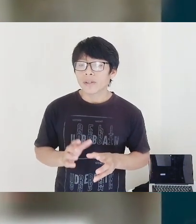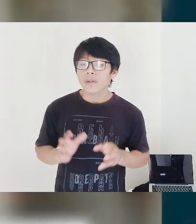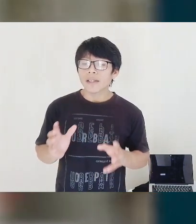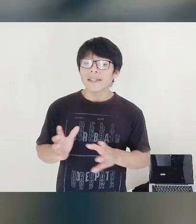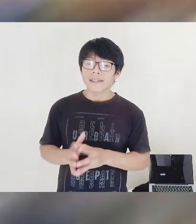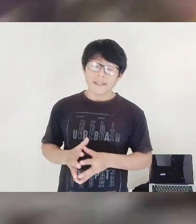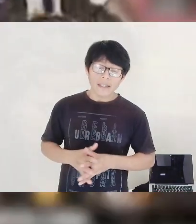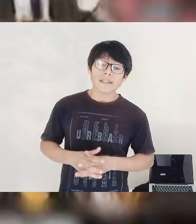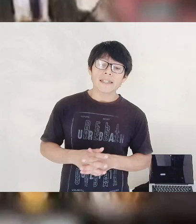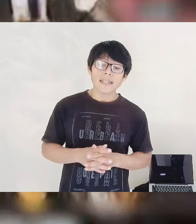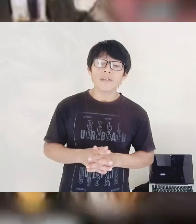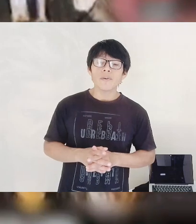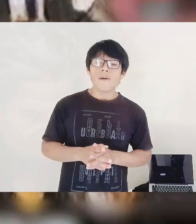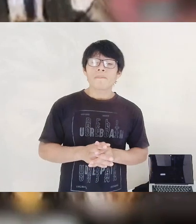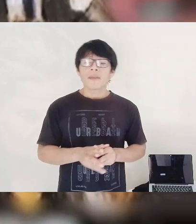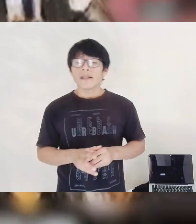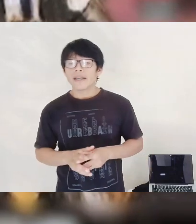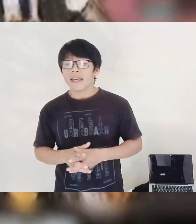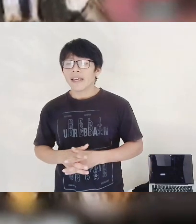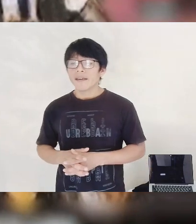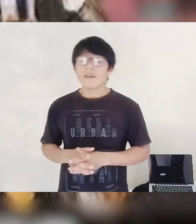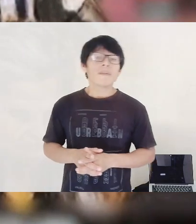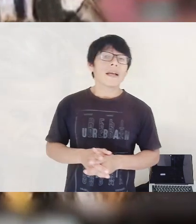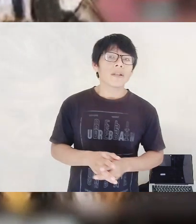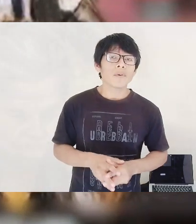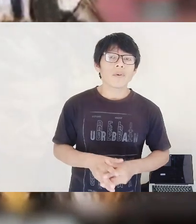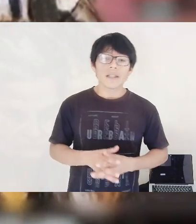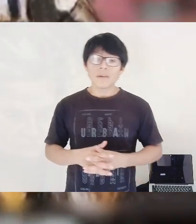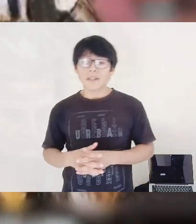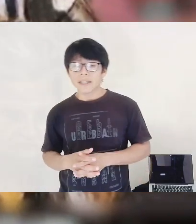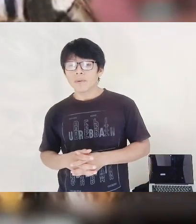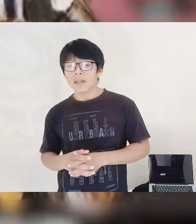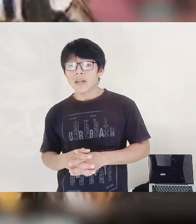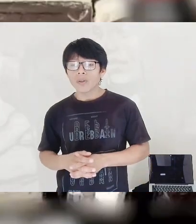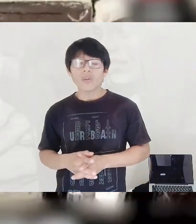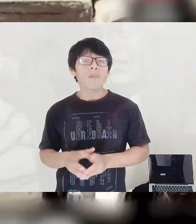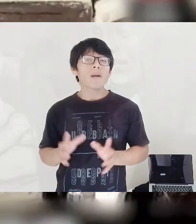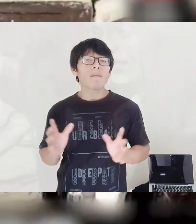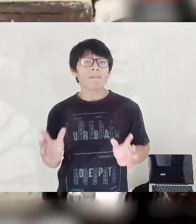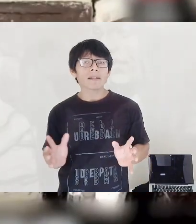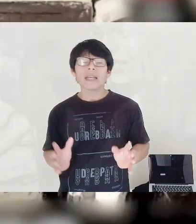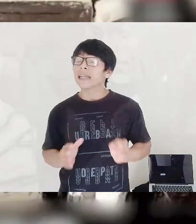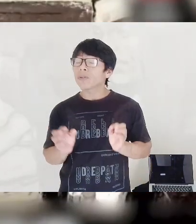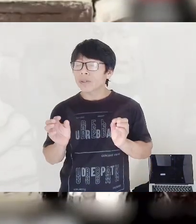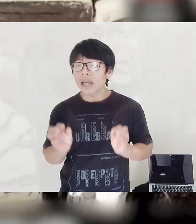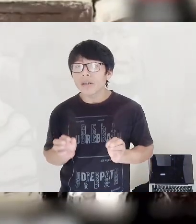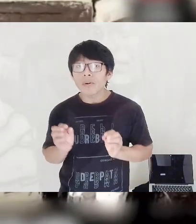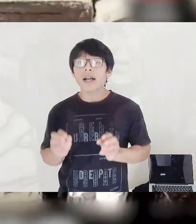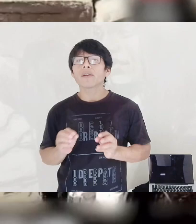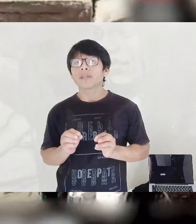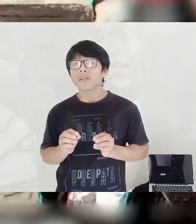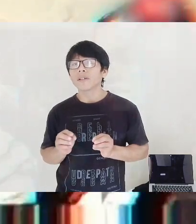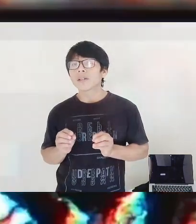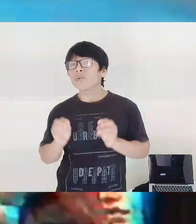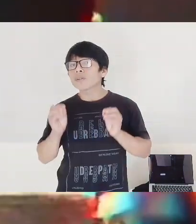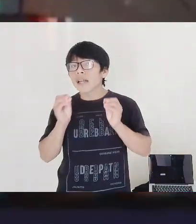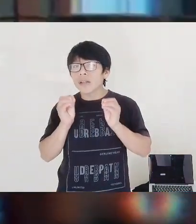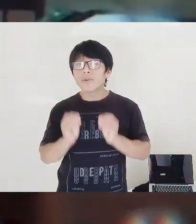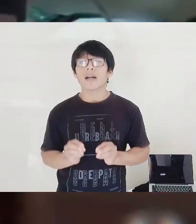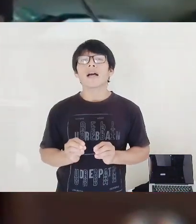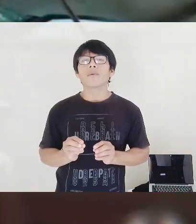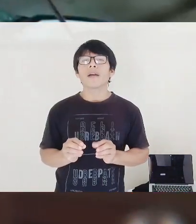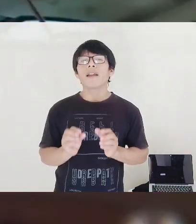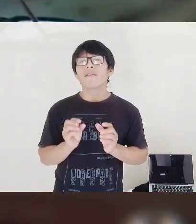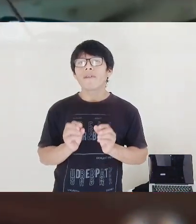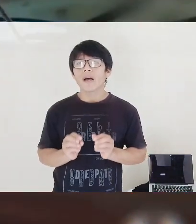que sucedió en el sexenio de Felipe Calderón con Genaro García Luna, no vuelva a pasar. Y nos salió caro, señores, nos